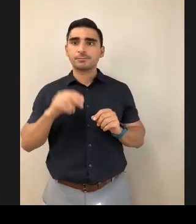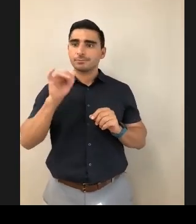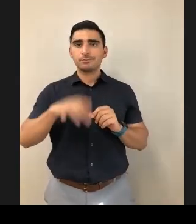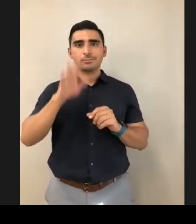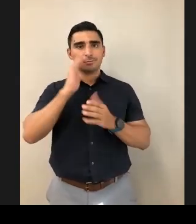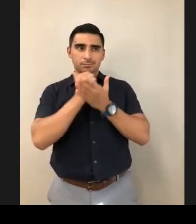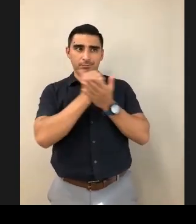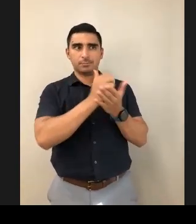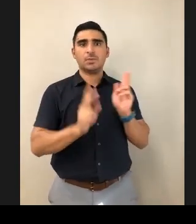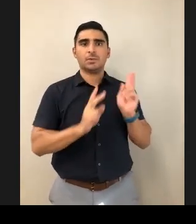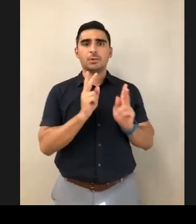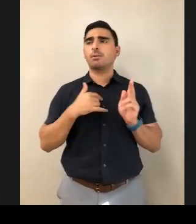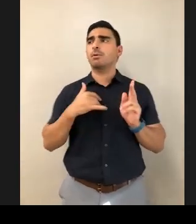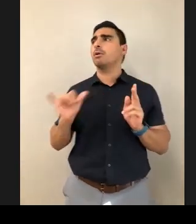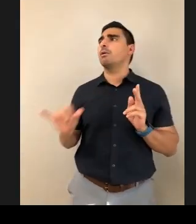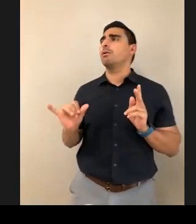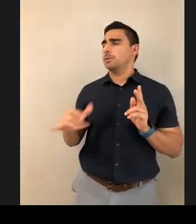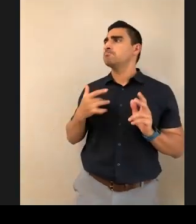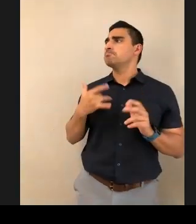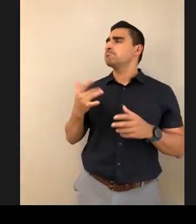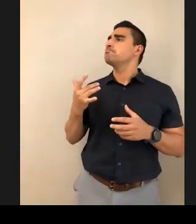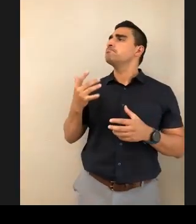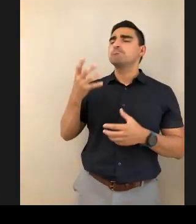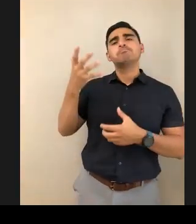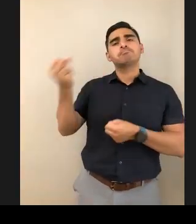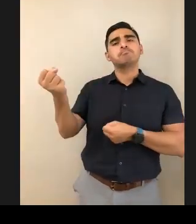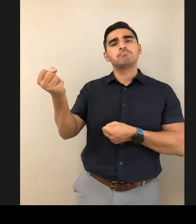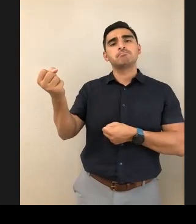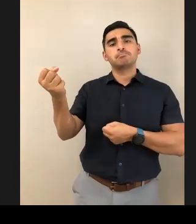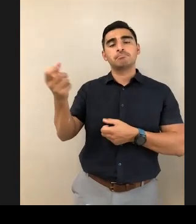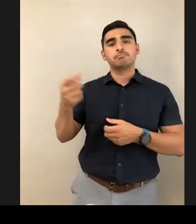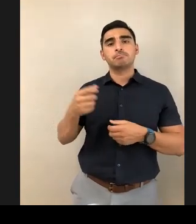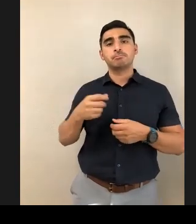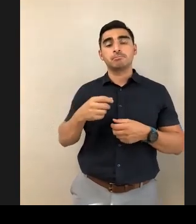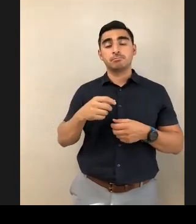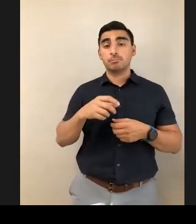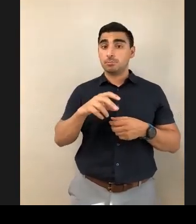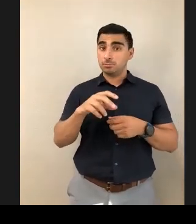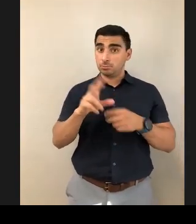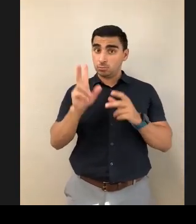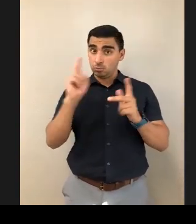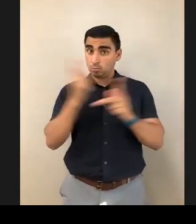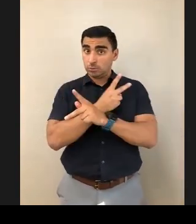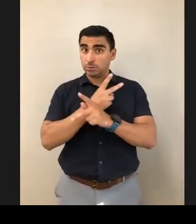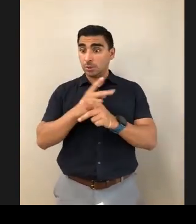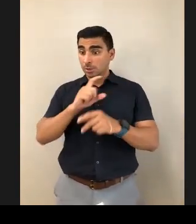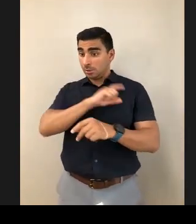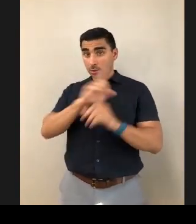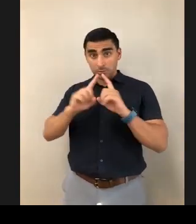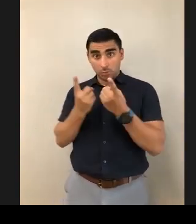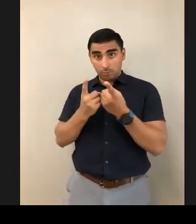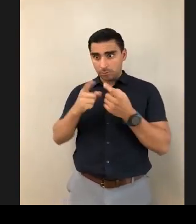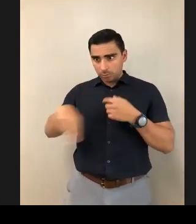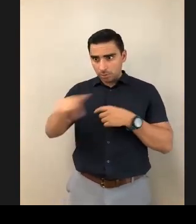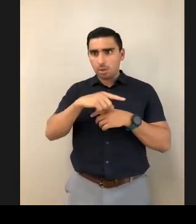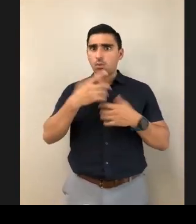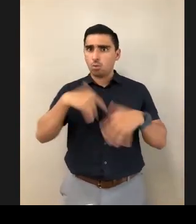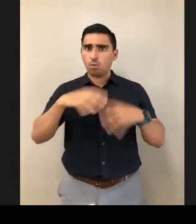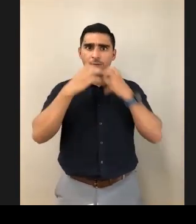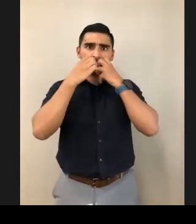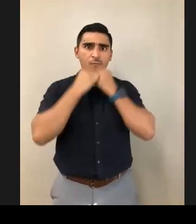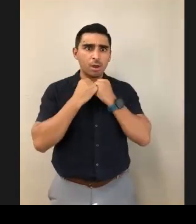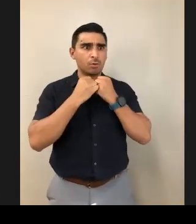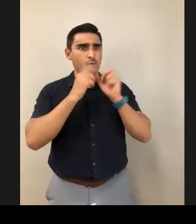expresen recomendaciones. Eso va a tener un impacto muy positivo, sobre todo que vaya de acuerdo con